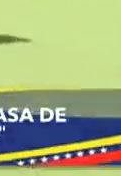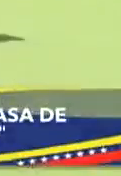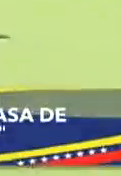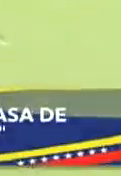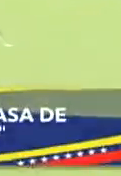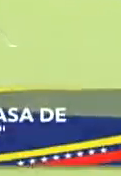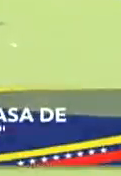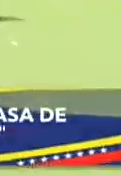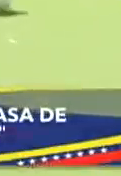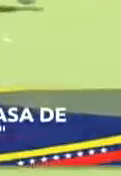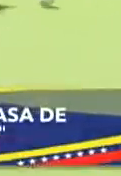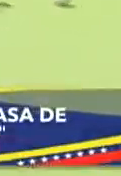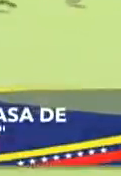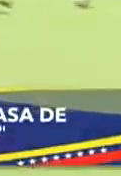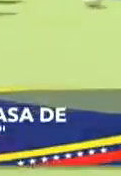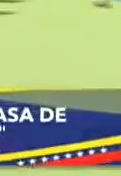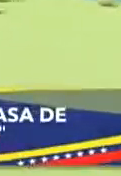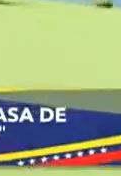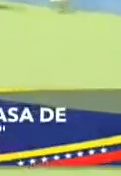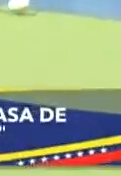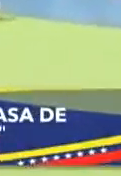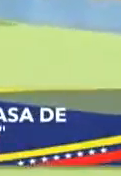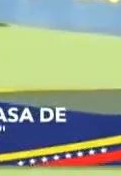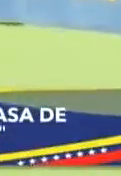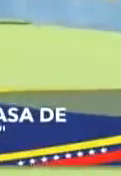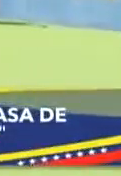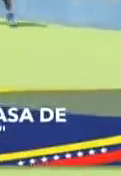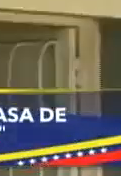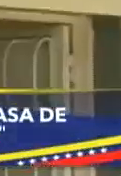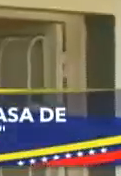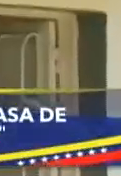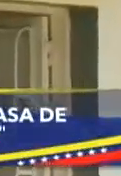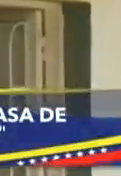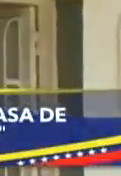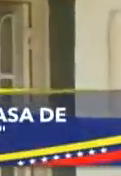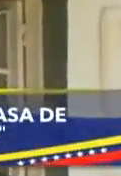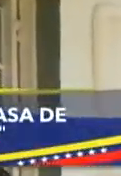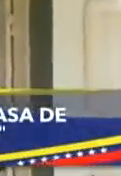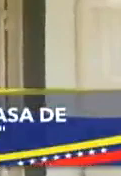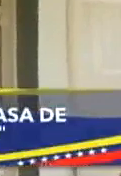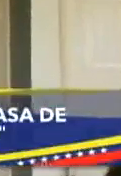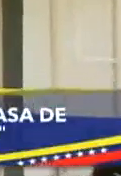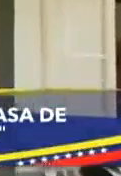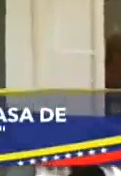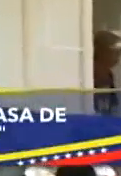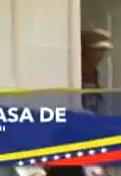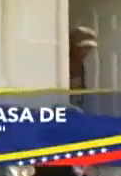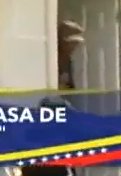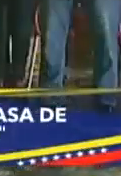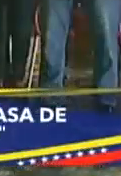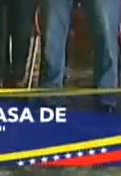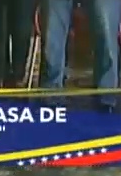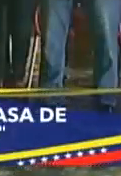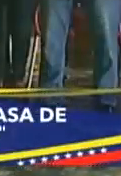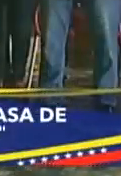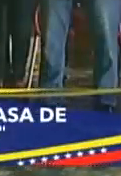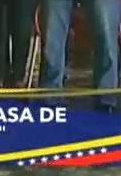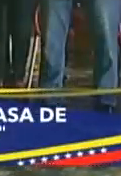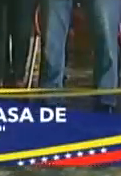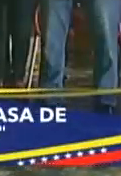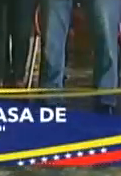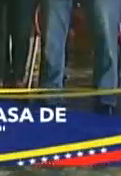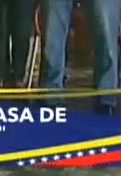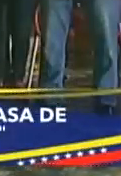beneficiadas con las casas de alimentación. Vamos a acompañar y como es fiesta, vamos a inaugurar el